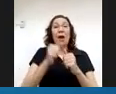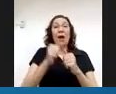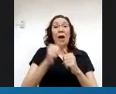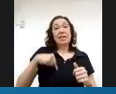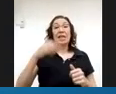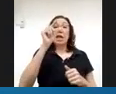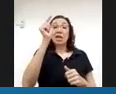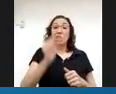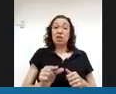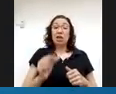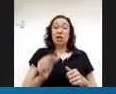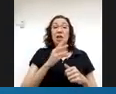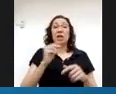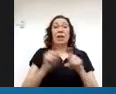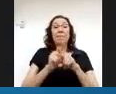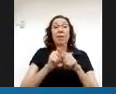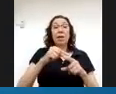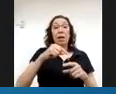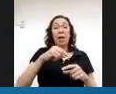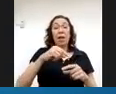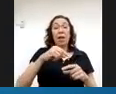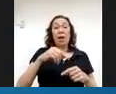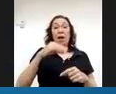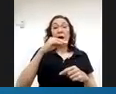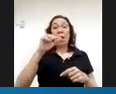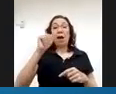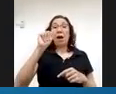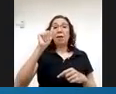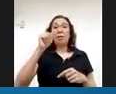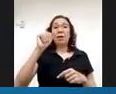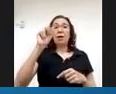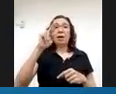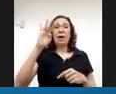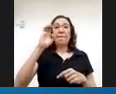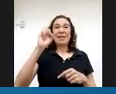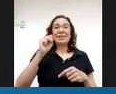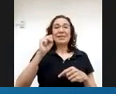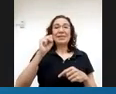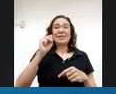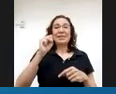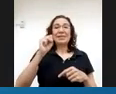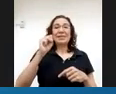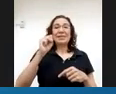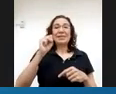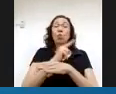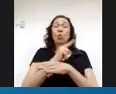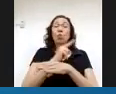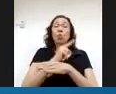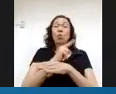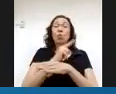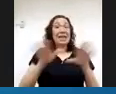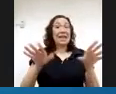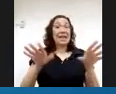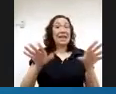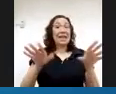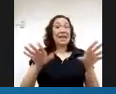y de Emiratos Árabes, que también recomendaron el uso de vacunas inactivas a partir